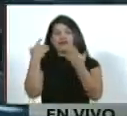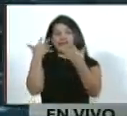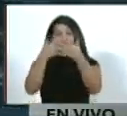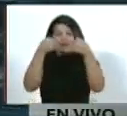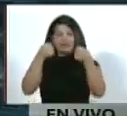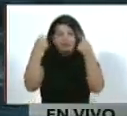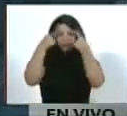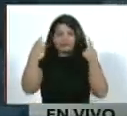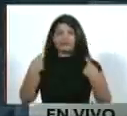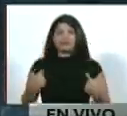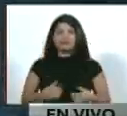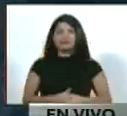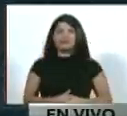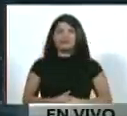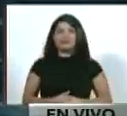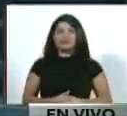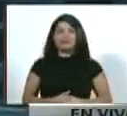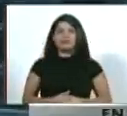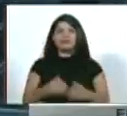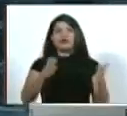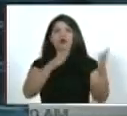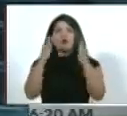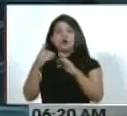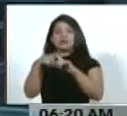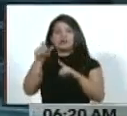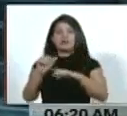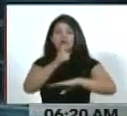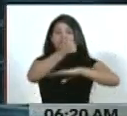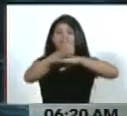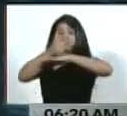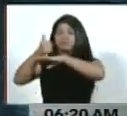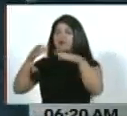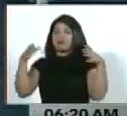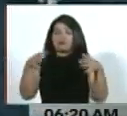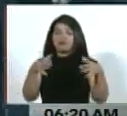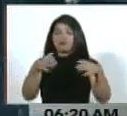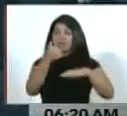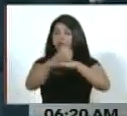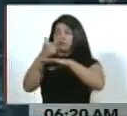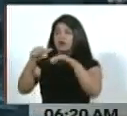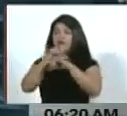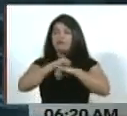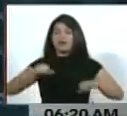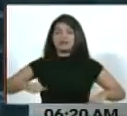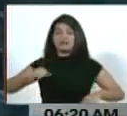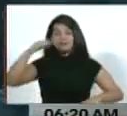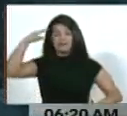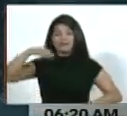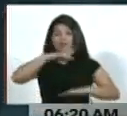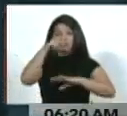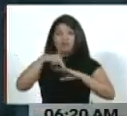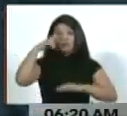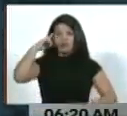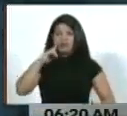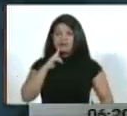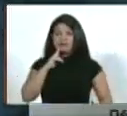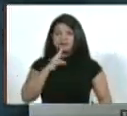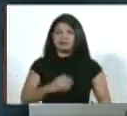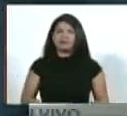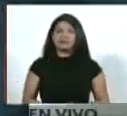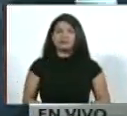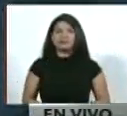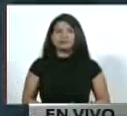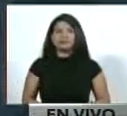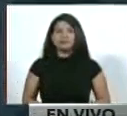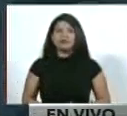y almirantes, integrantes del Estado Mayor Superior de la Fuerza Armada Nacional Bolivariana, todos